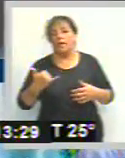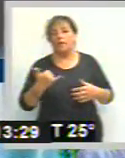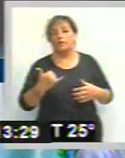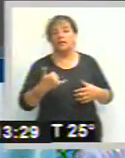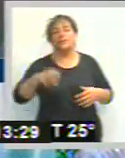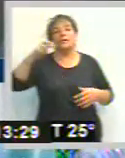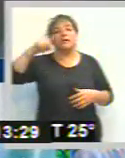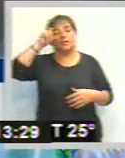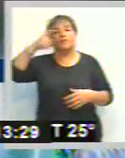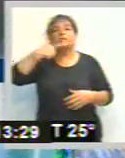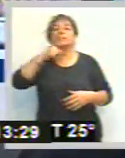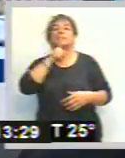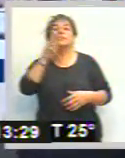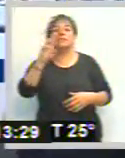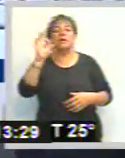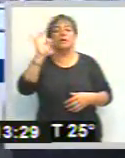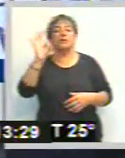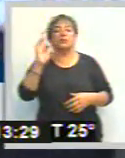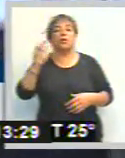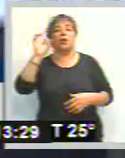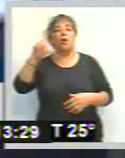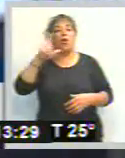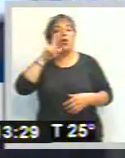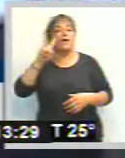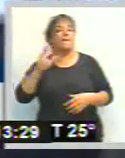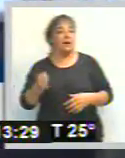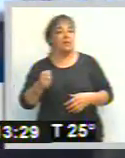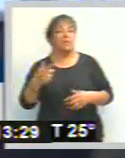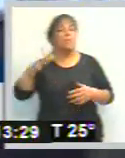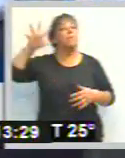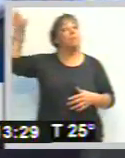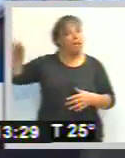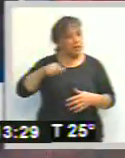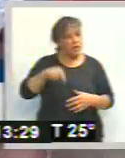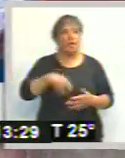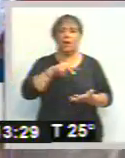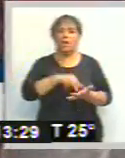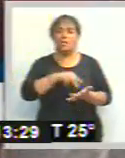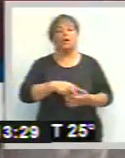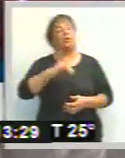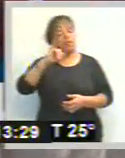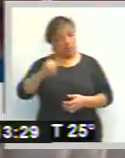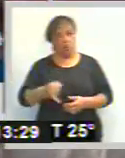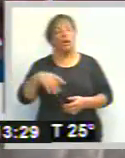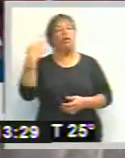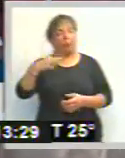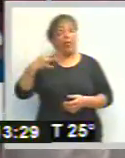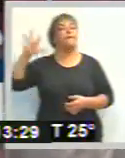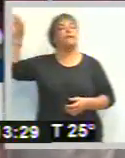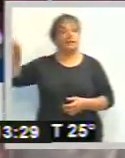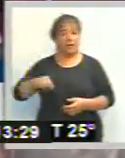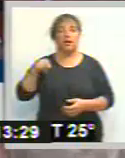de Néstor Alberto Oliva. ¿Los restos de Néstor Oliva van a ser traídos aquí a la provincia de Salta? Sí, tienen que ser